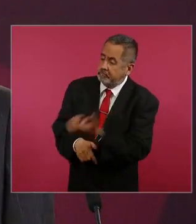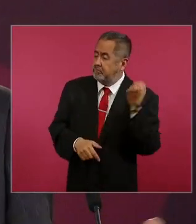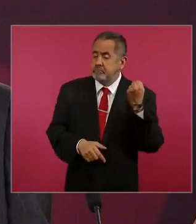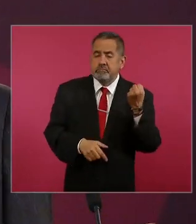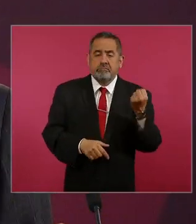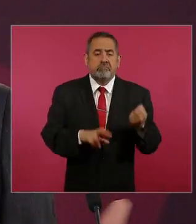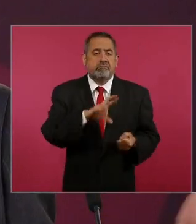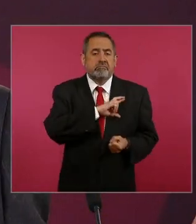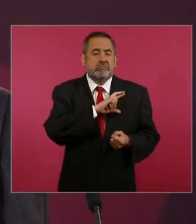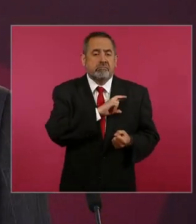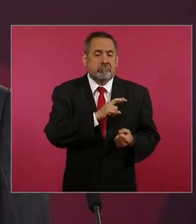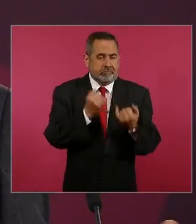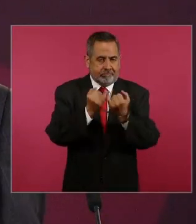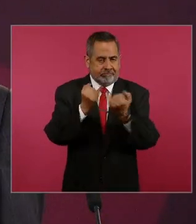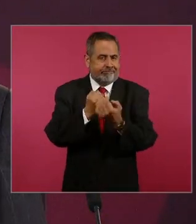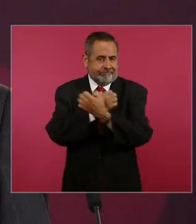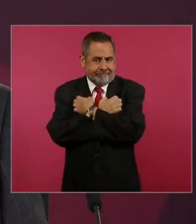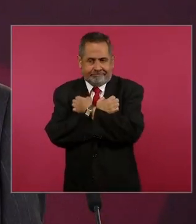la educación